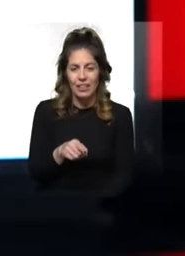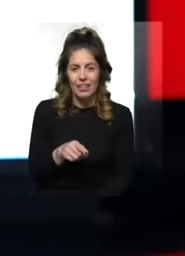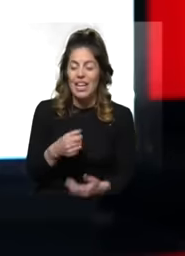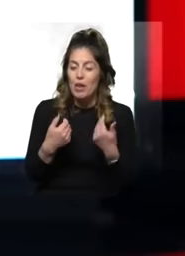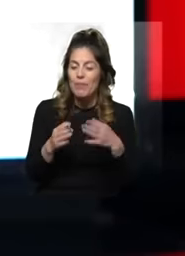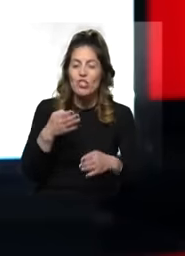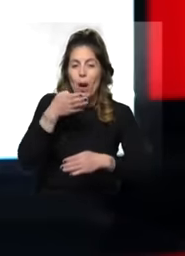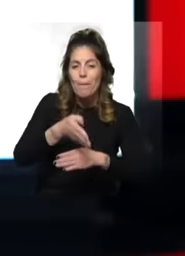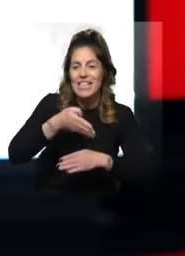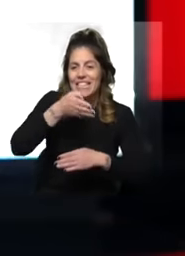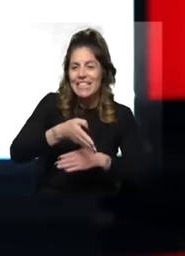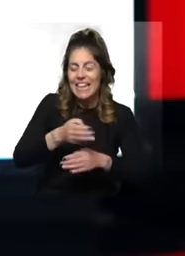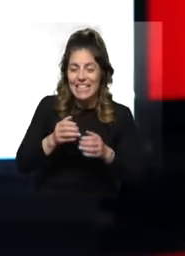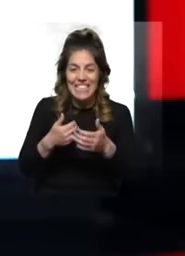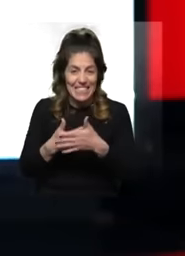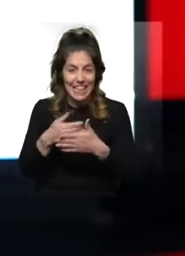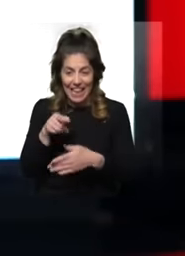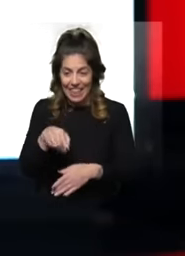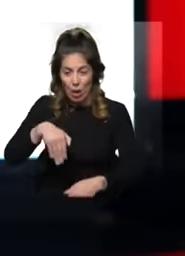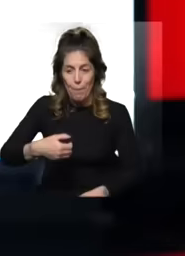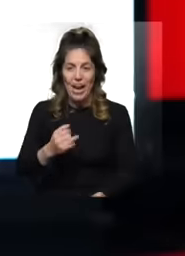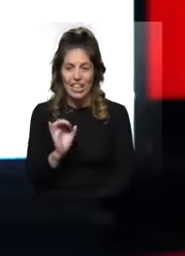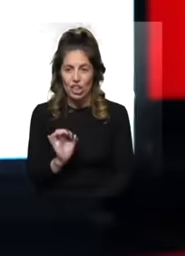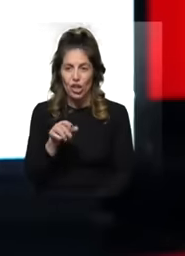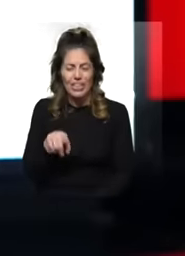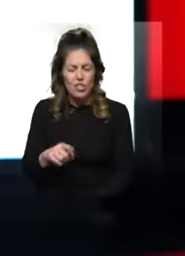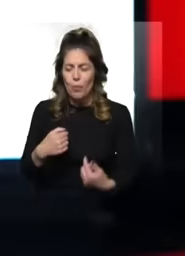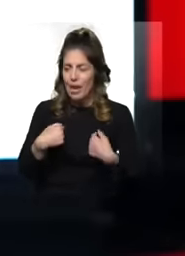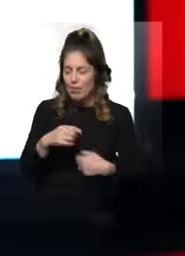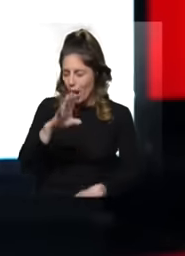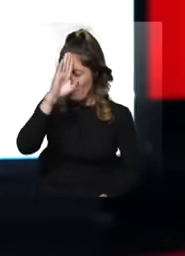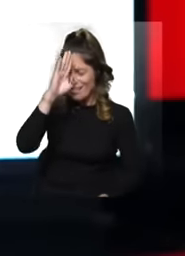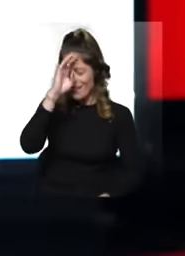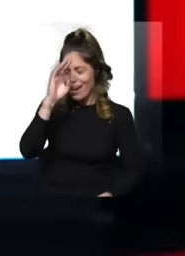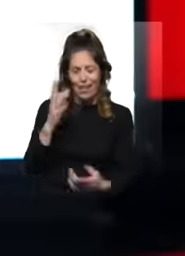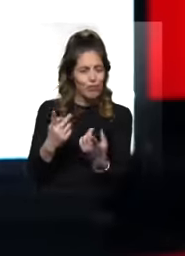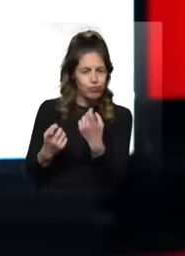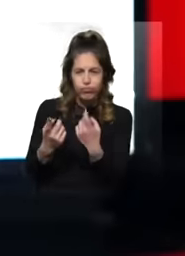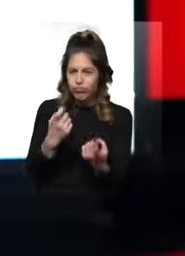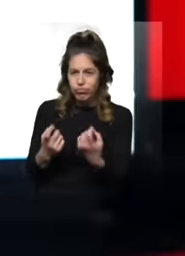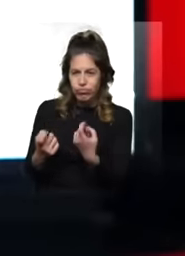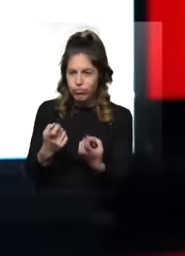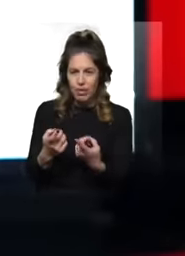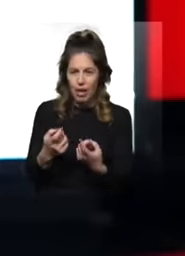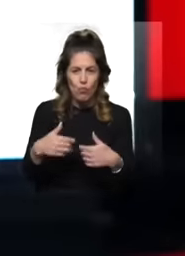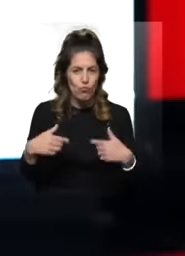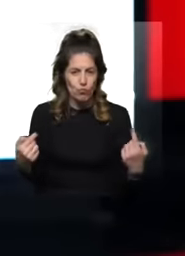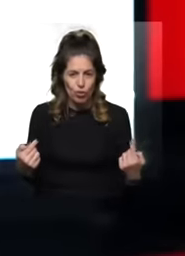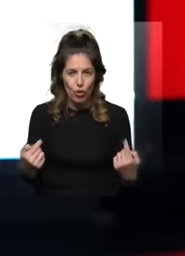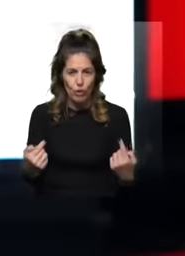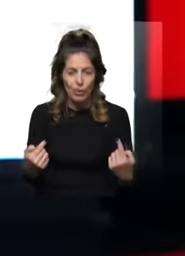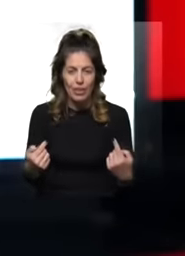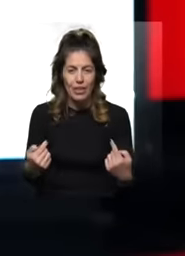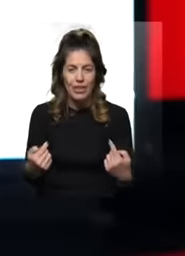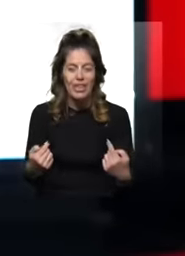empiezo a militar cerca de Mario. Y eso fue un aprendizaje brutal, brutal, de en